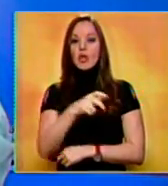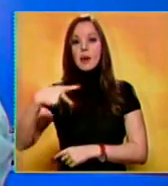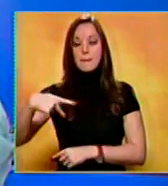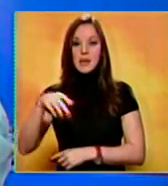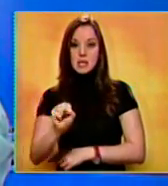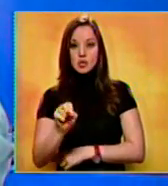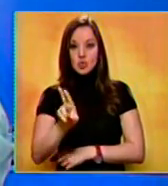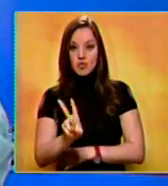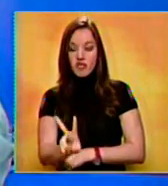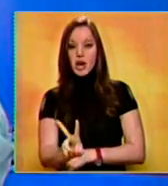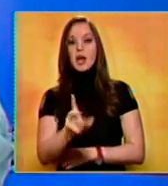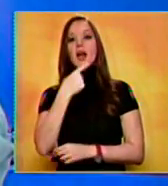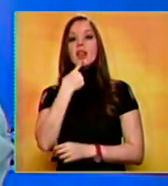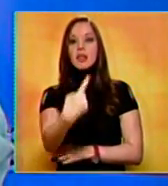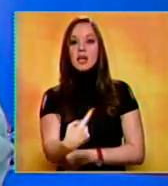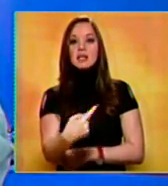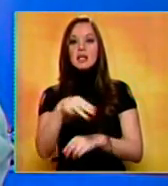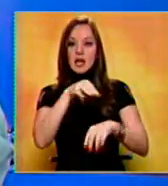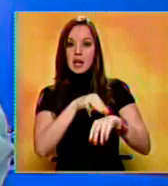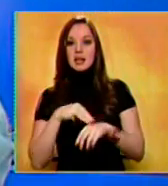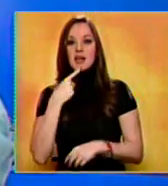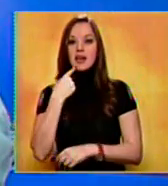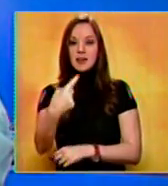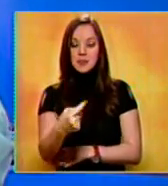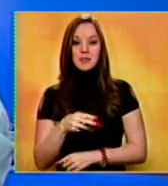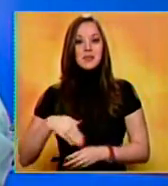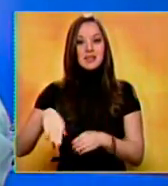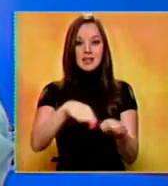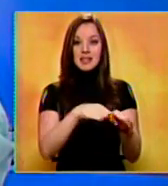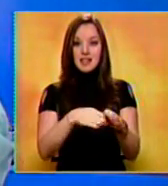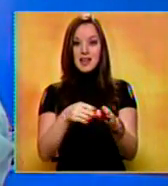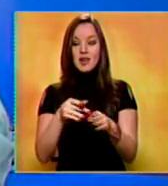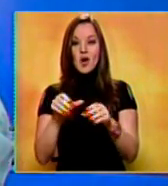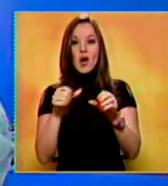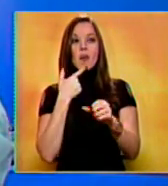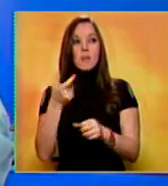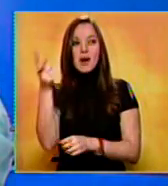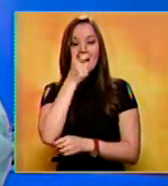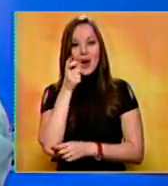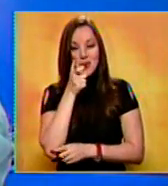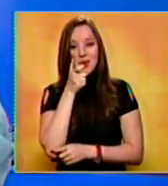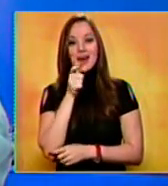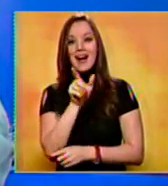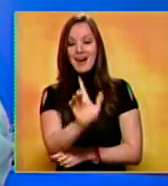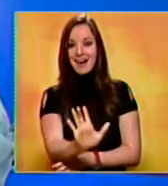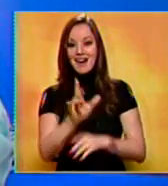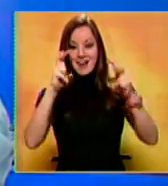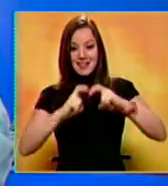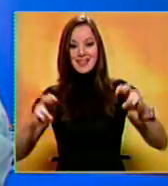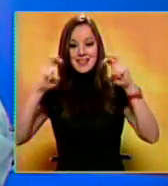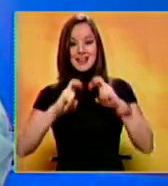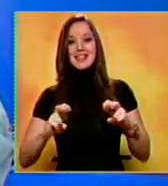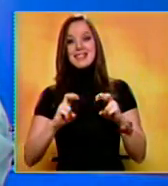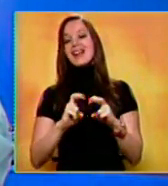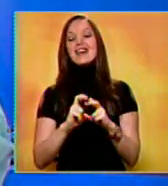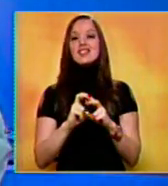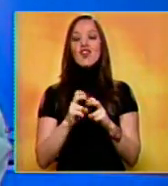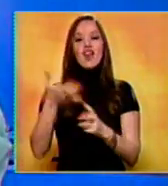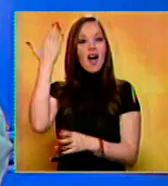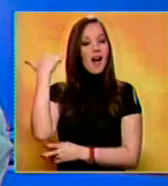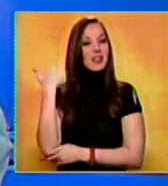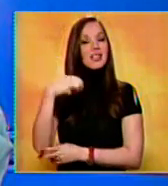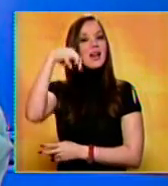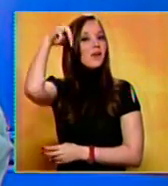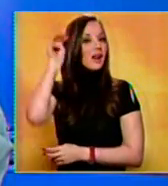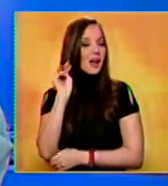quienes acudieron este miércoles a la sede del Ministerio Público para ratificar su solicitud de extender las investigaciones contra la ex parlamentaria